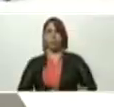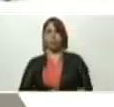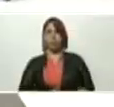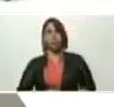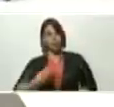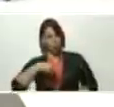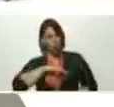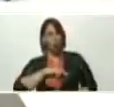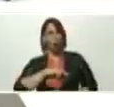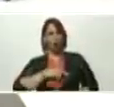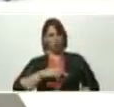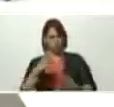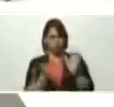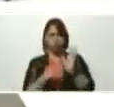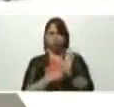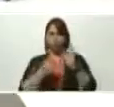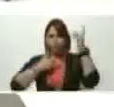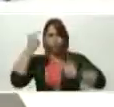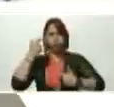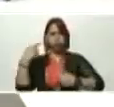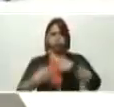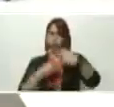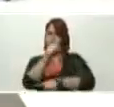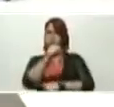Nosotros, los chavistas revolucionarios,